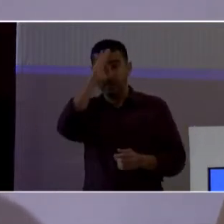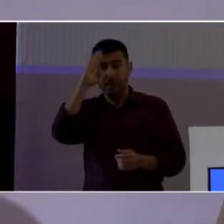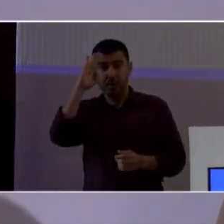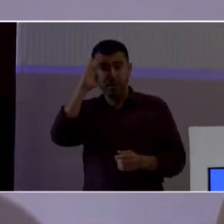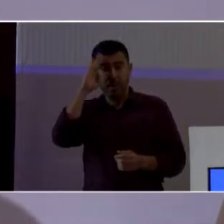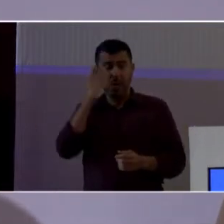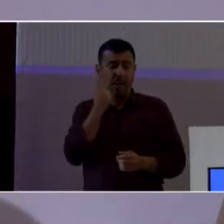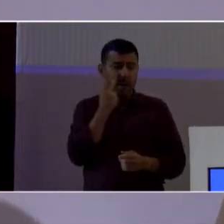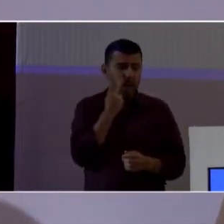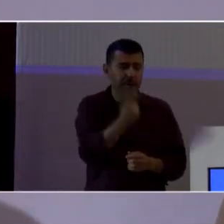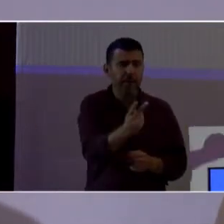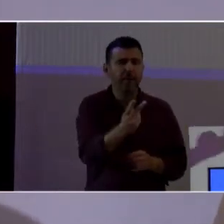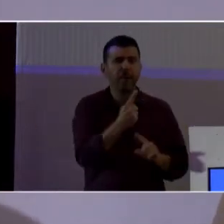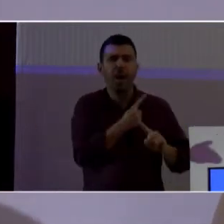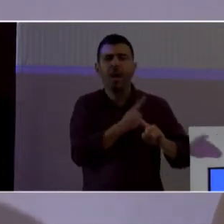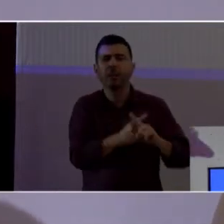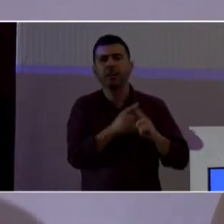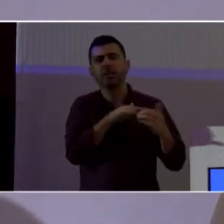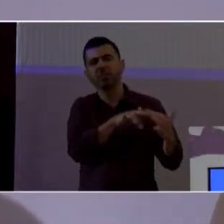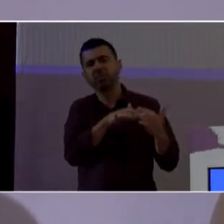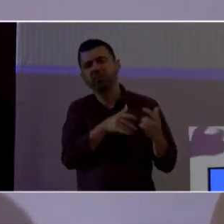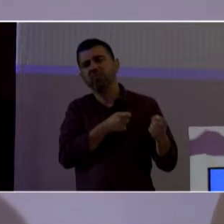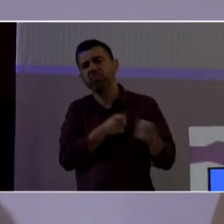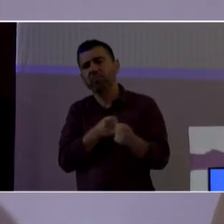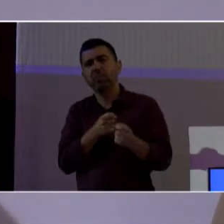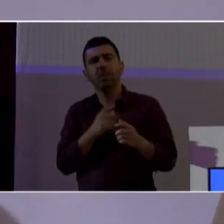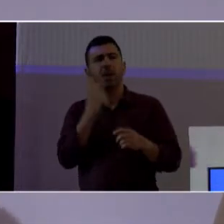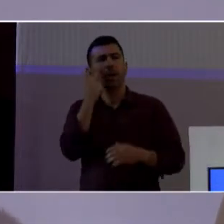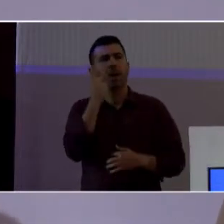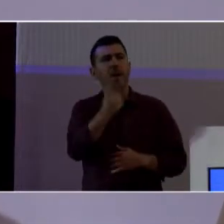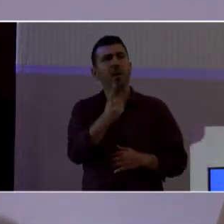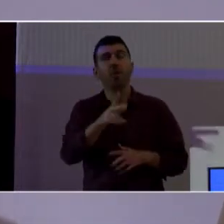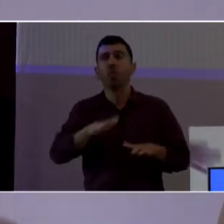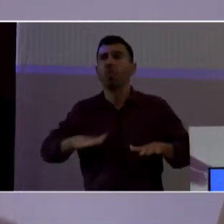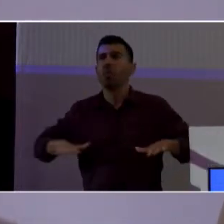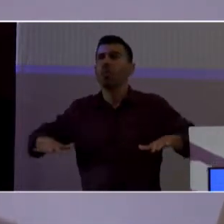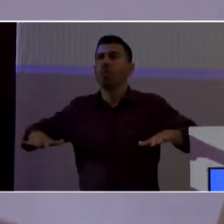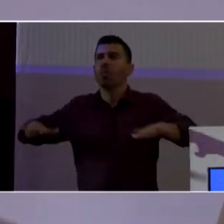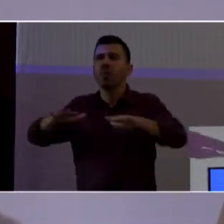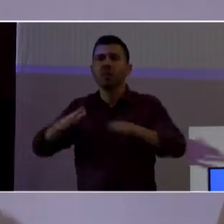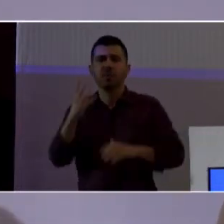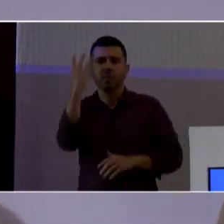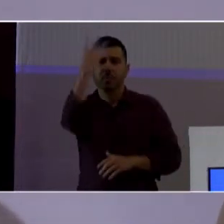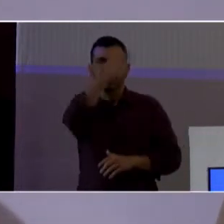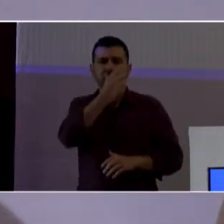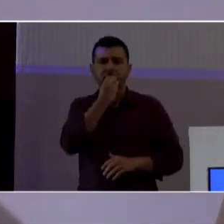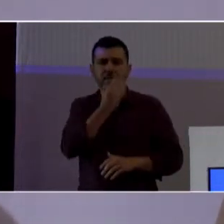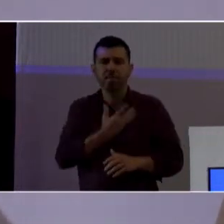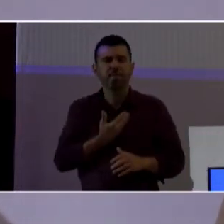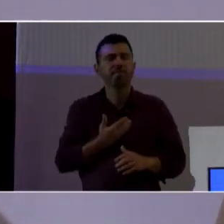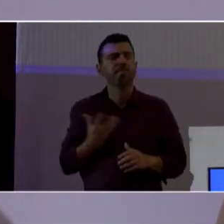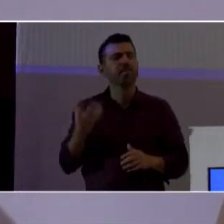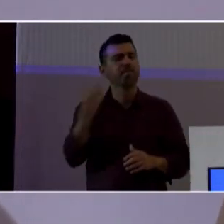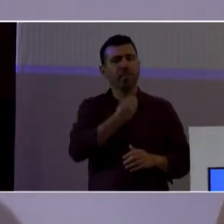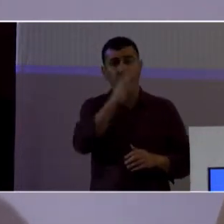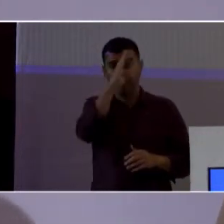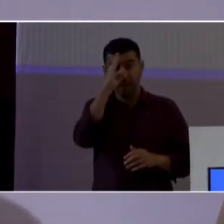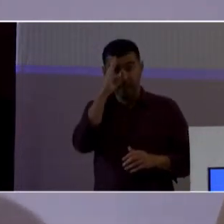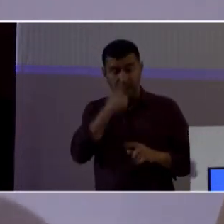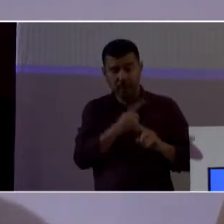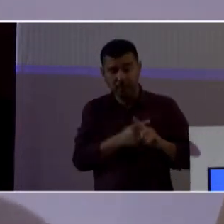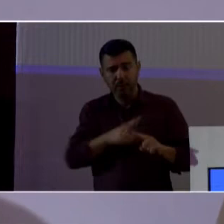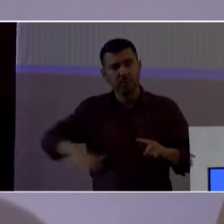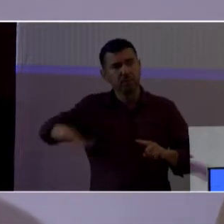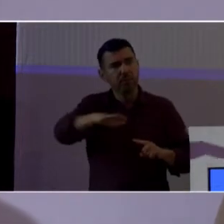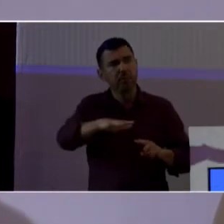regiones, esas regiones que son bellísimas, también muy apartadas, pero que ahora están a disposición de nosotros para